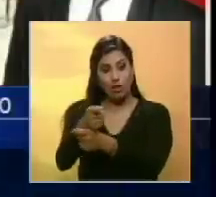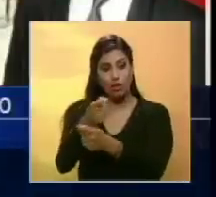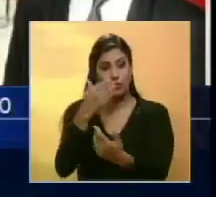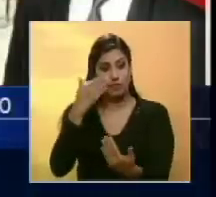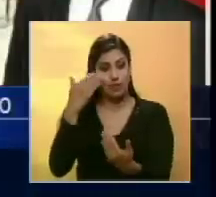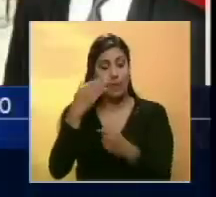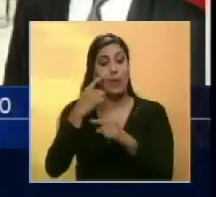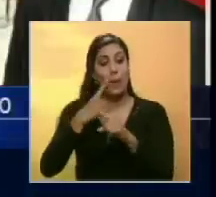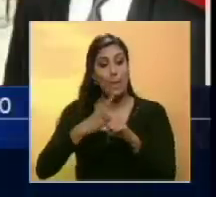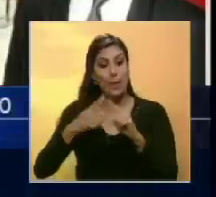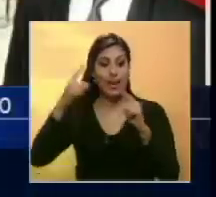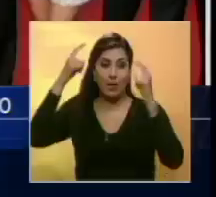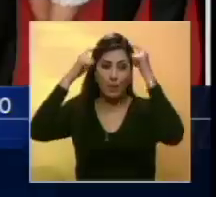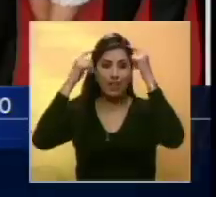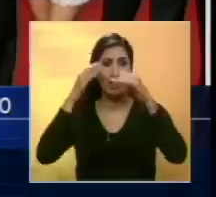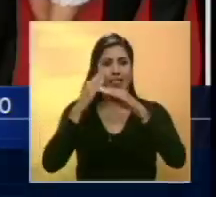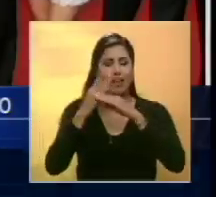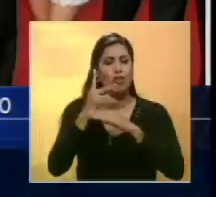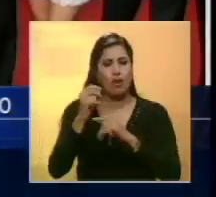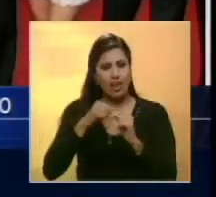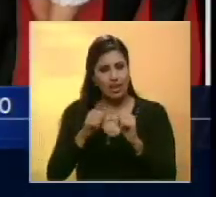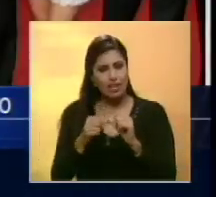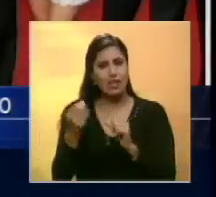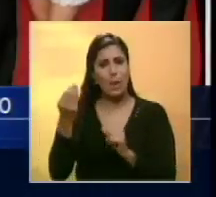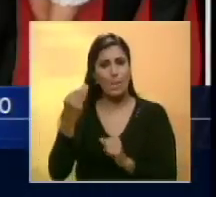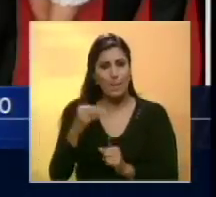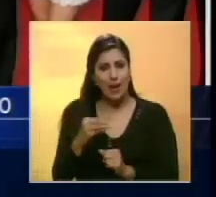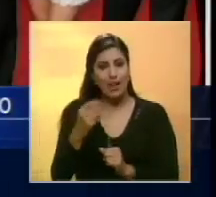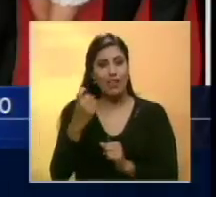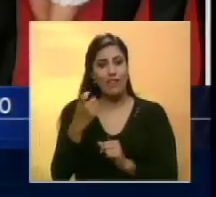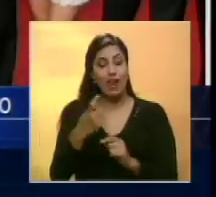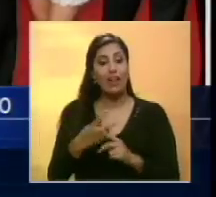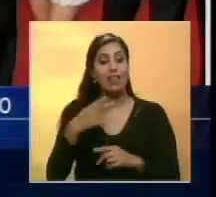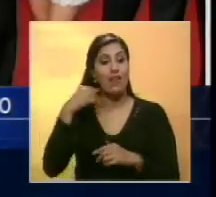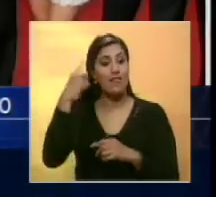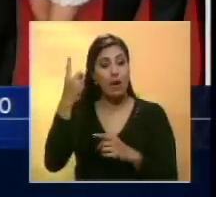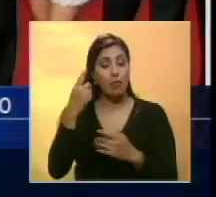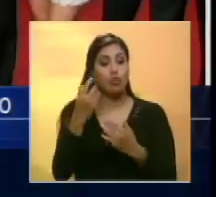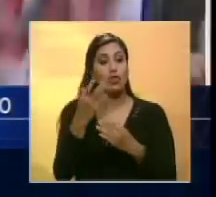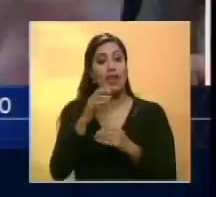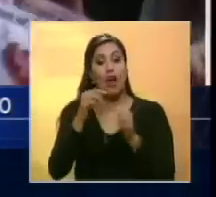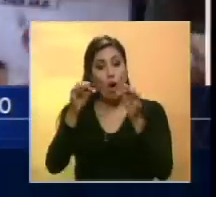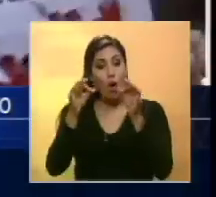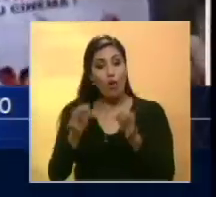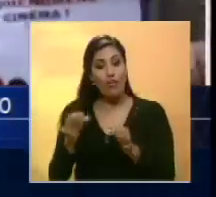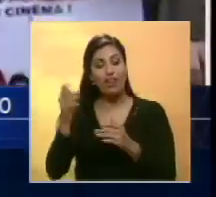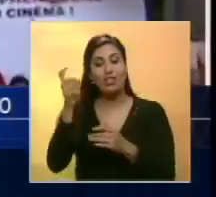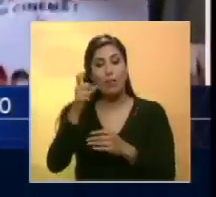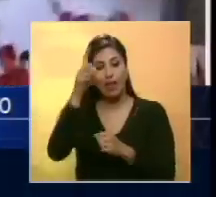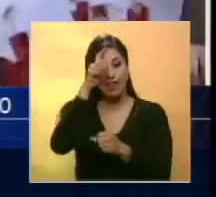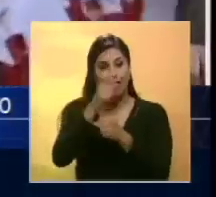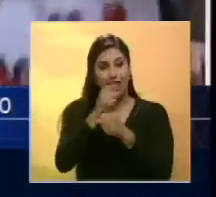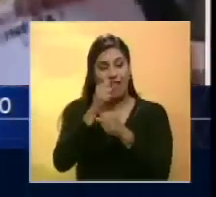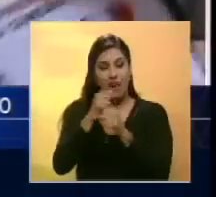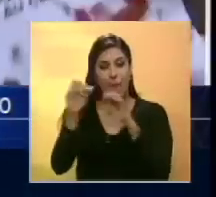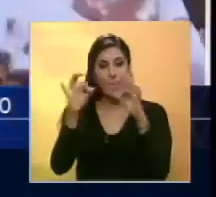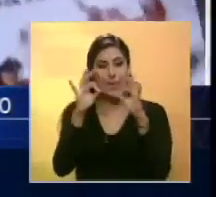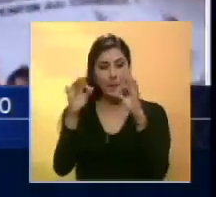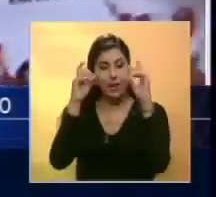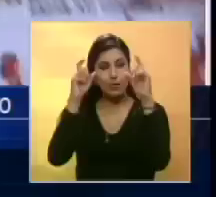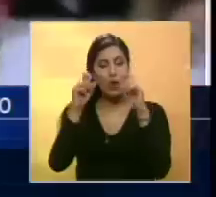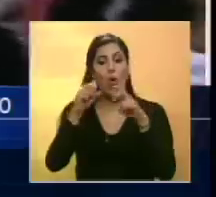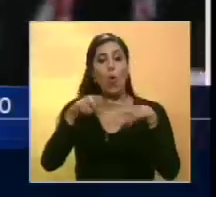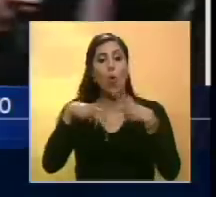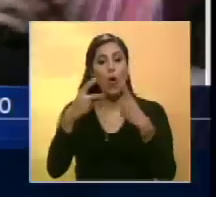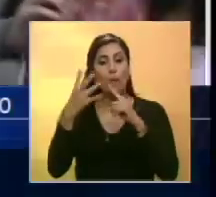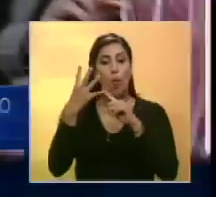chicos. Disney no quiere dejar escapar una de sus franquicias más populares y ha confirmado que está trabajando en la preparación de